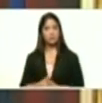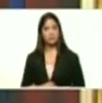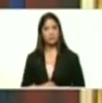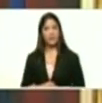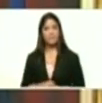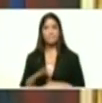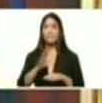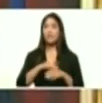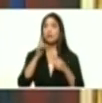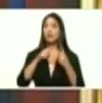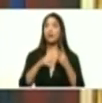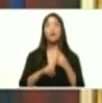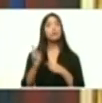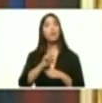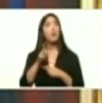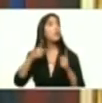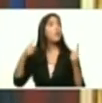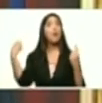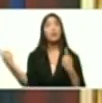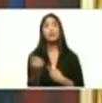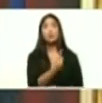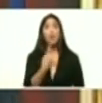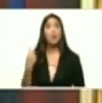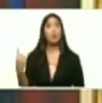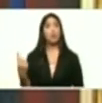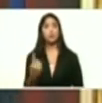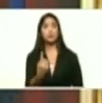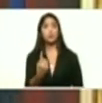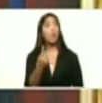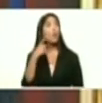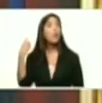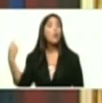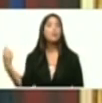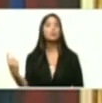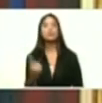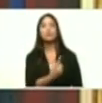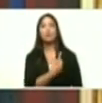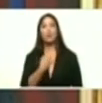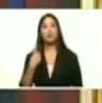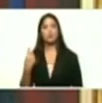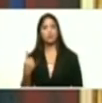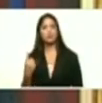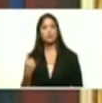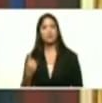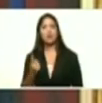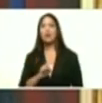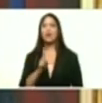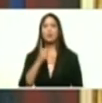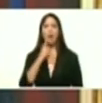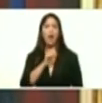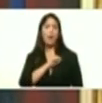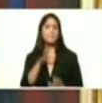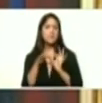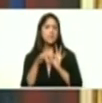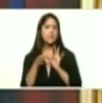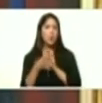sí, porque no sé quién, no es contigo, es con todo, es conmigo, es con todo, que no prive el amiguismo,